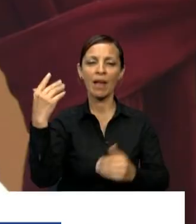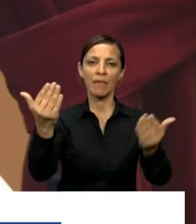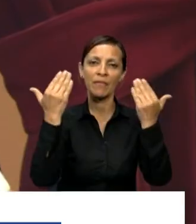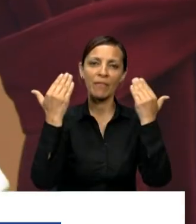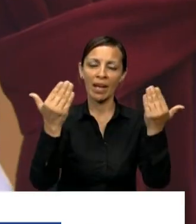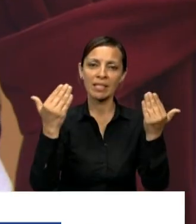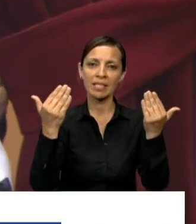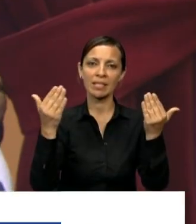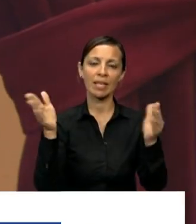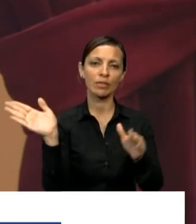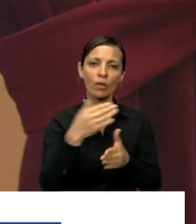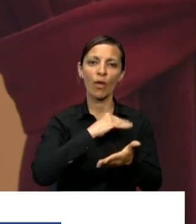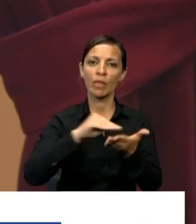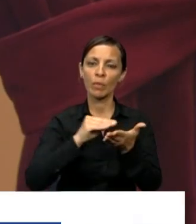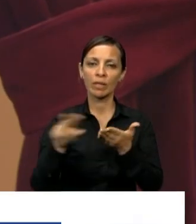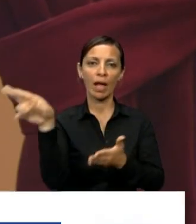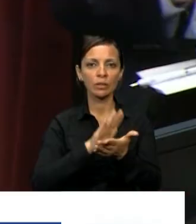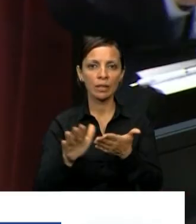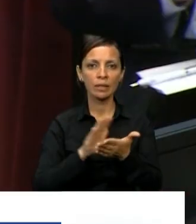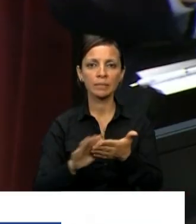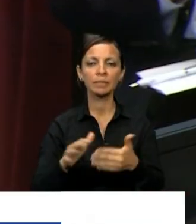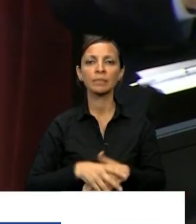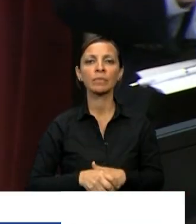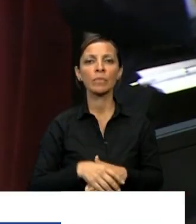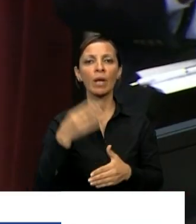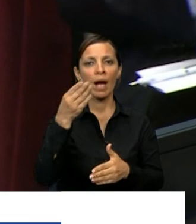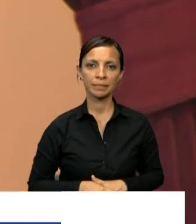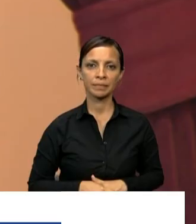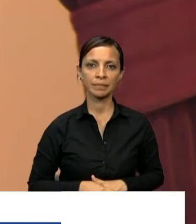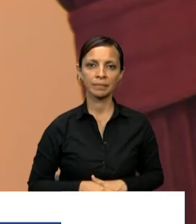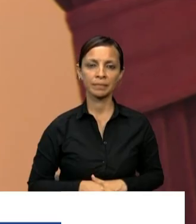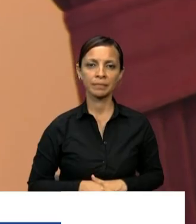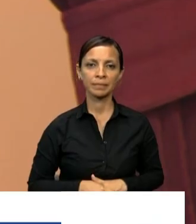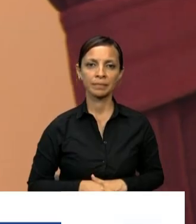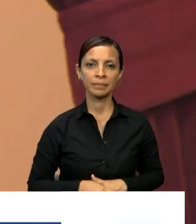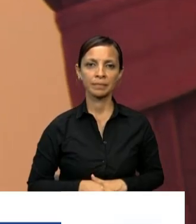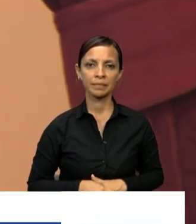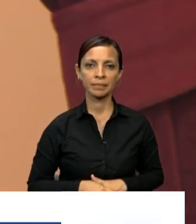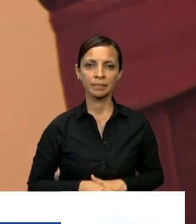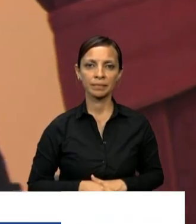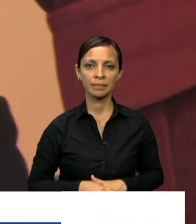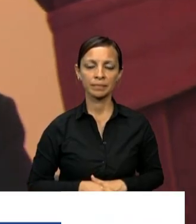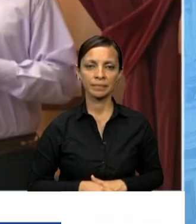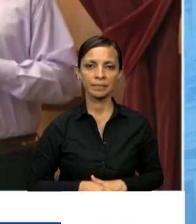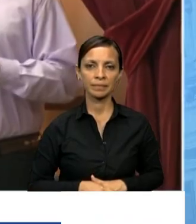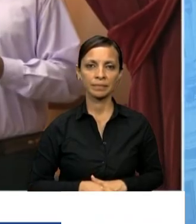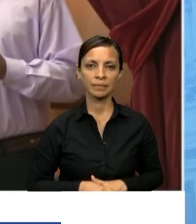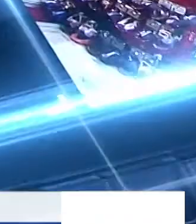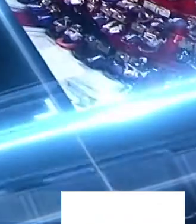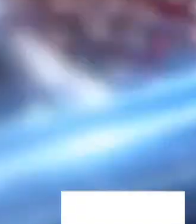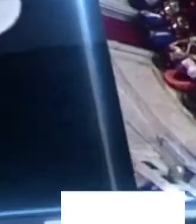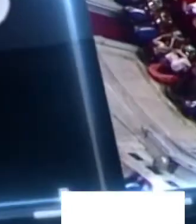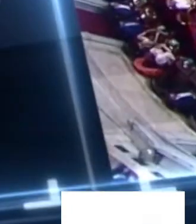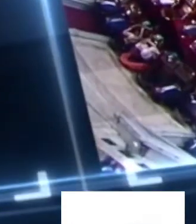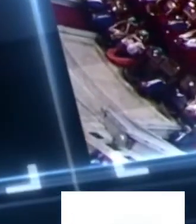contenidos curriculares y lleva el nombre de Micaela Ortega, una niña de 12 años víctima de femicidio por esta causa en el 2016.